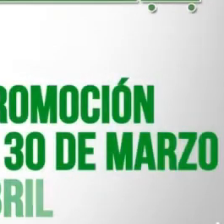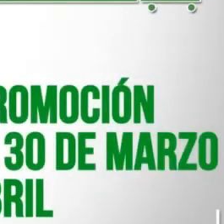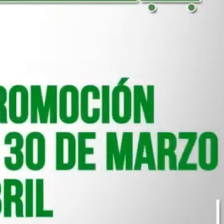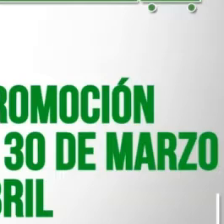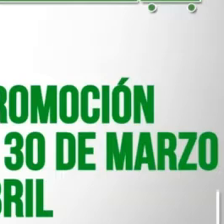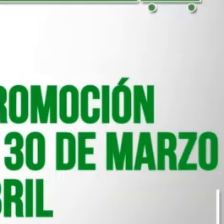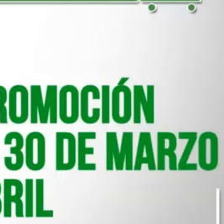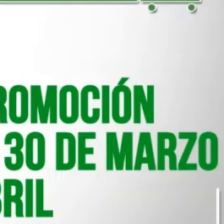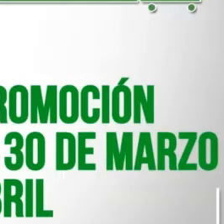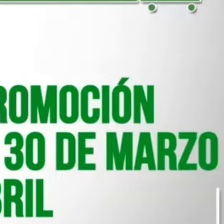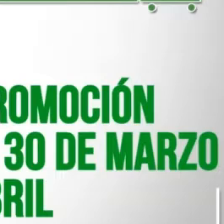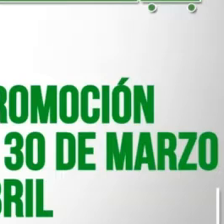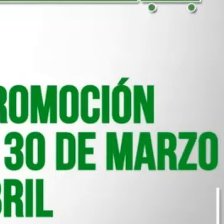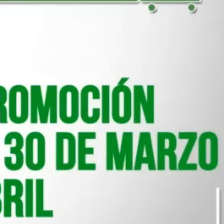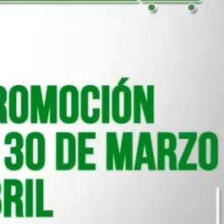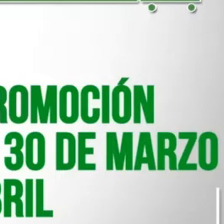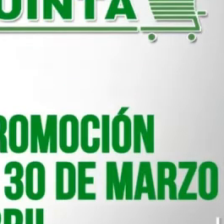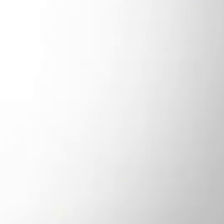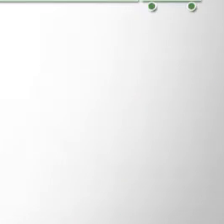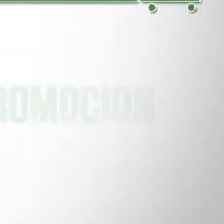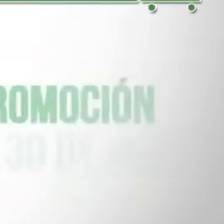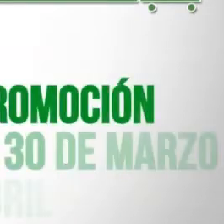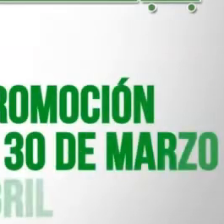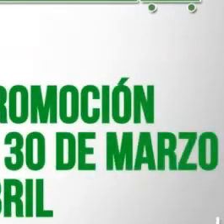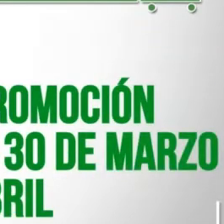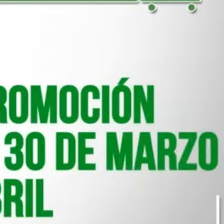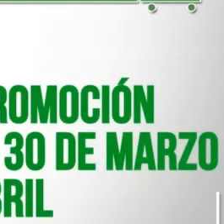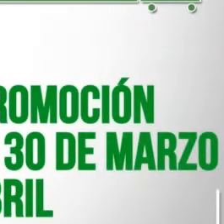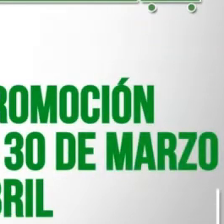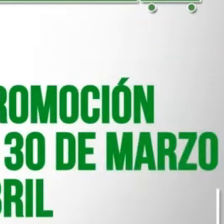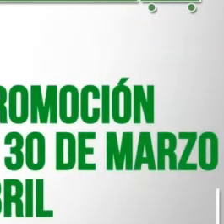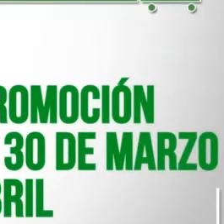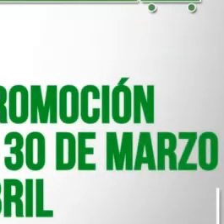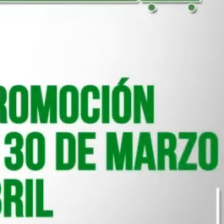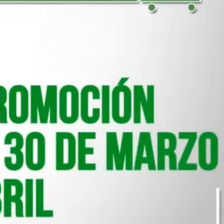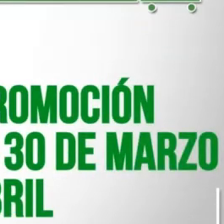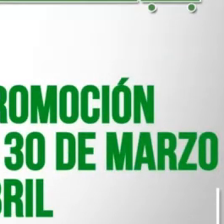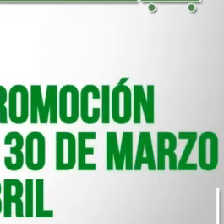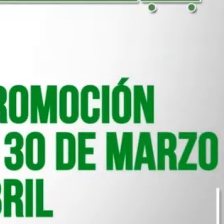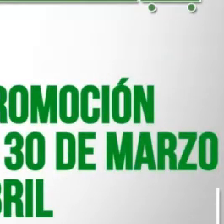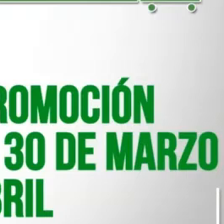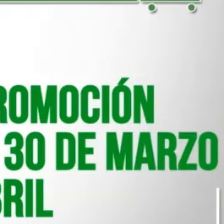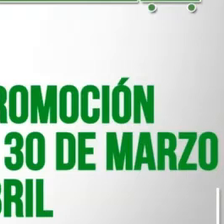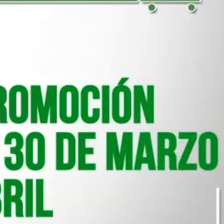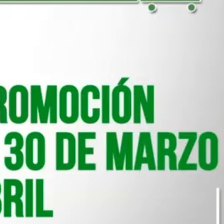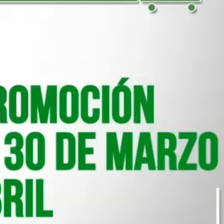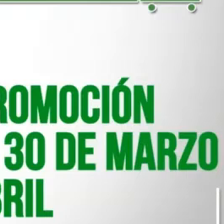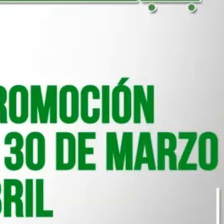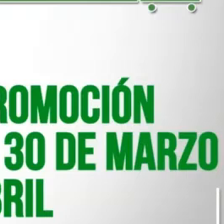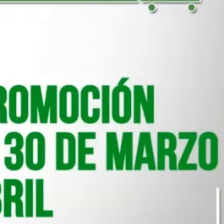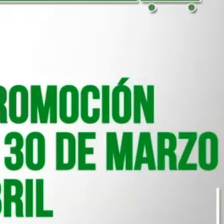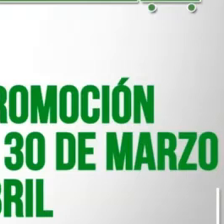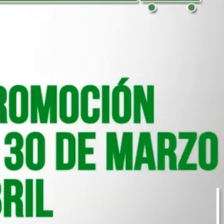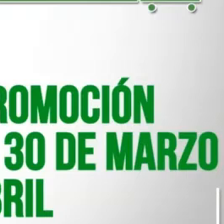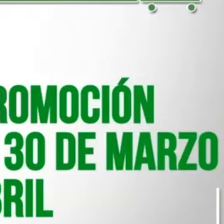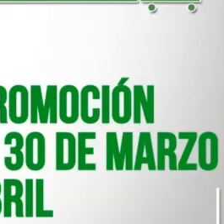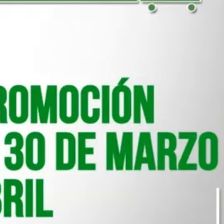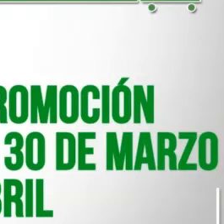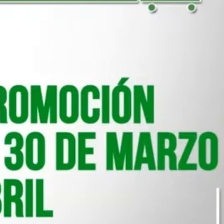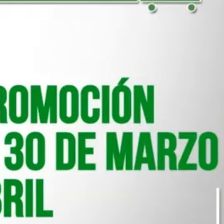productos como detergente Rindex, Ariel y Ace, cepillos Oral-B, crema dental Oral-B. Pague uno y lleve dos en máquinas de